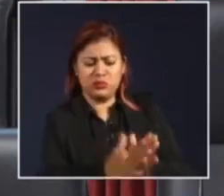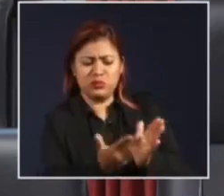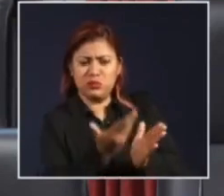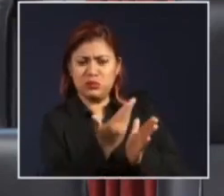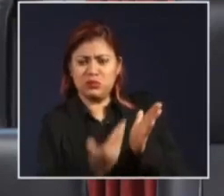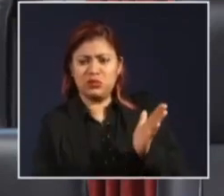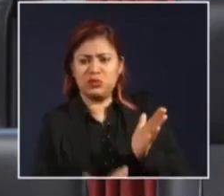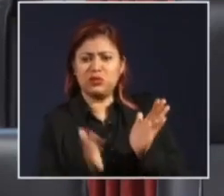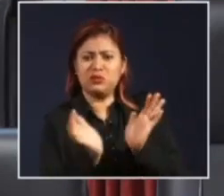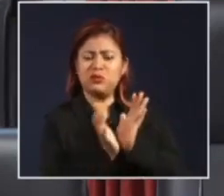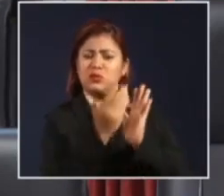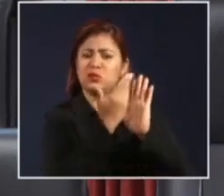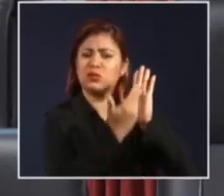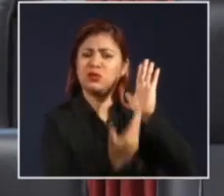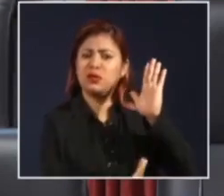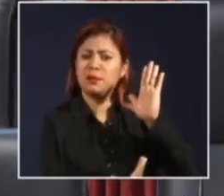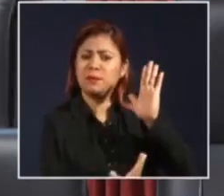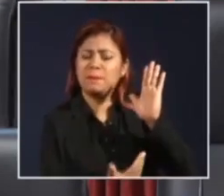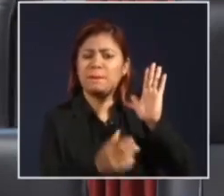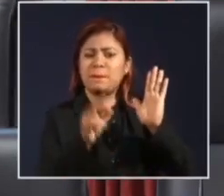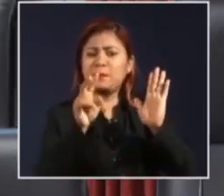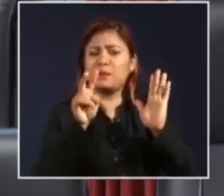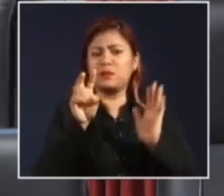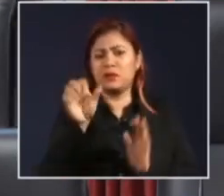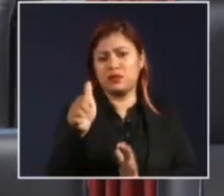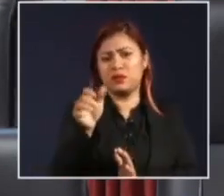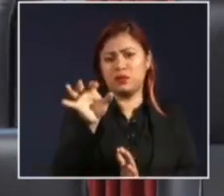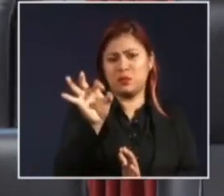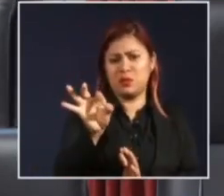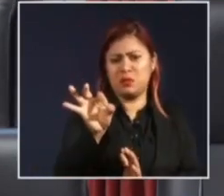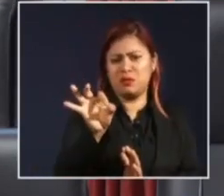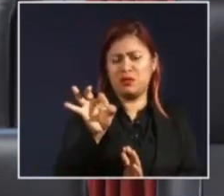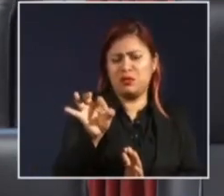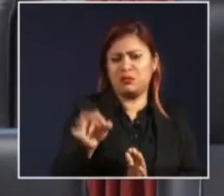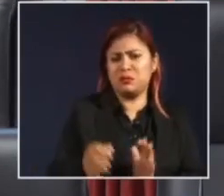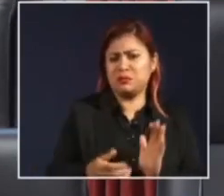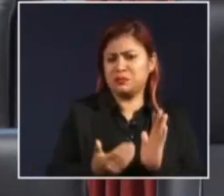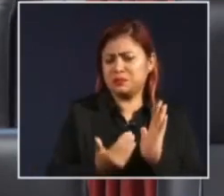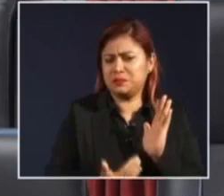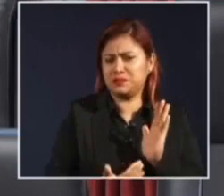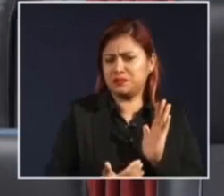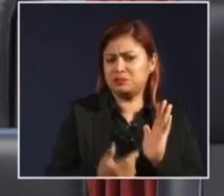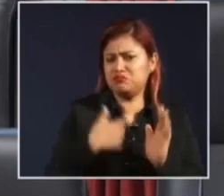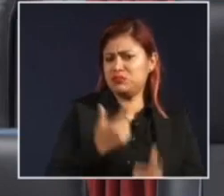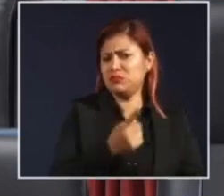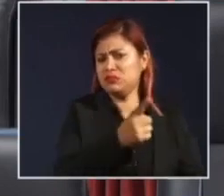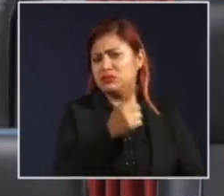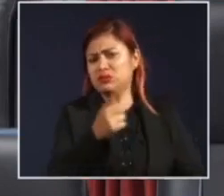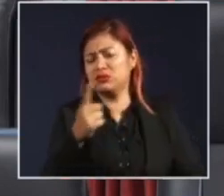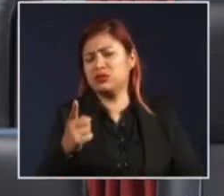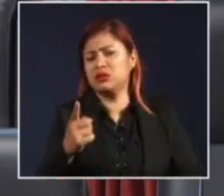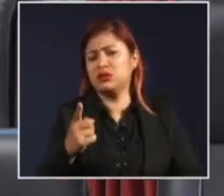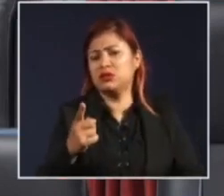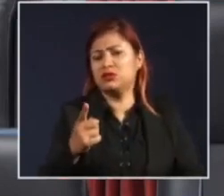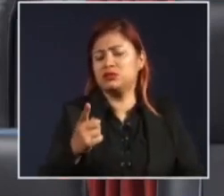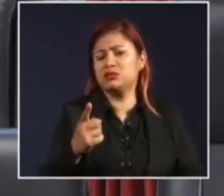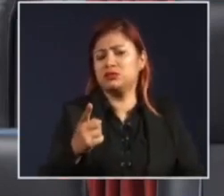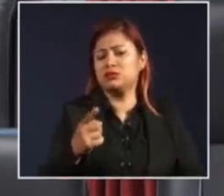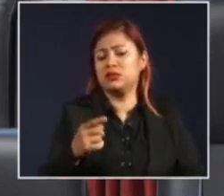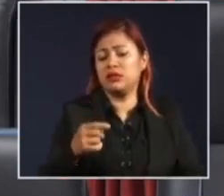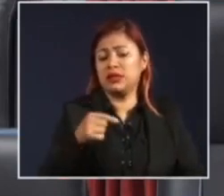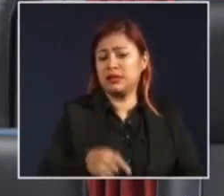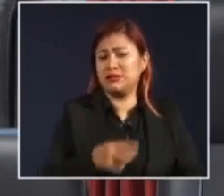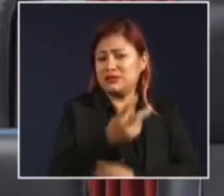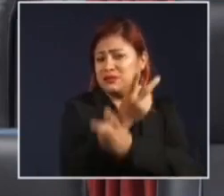de COVID-19 si se declara pandemia. Y señalan que en la mutación del virus,